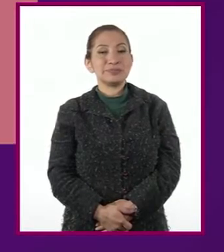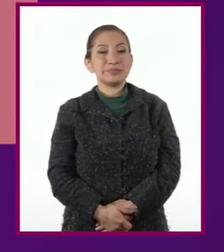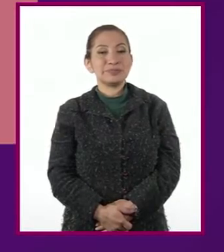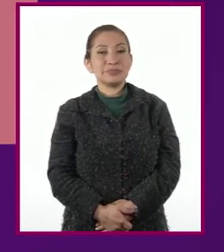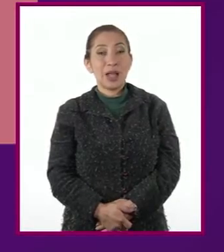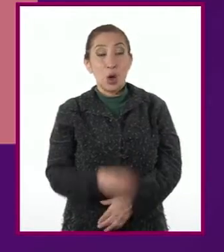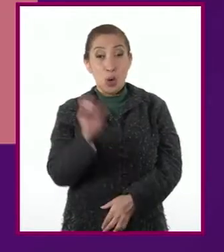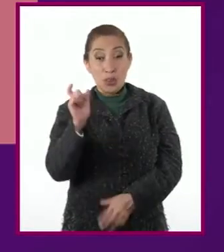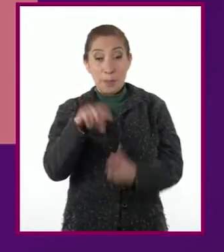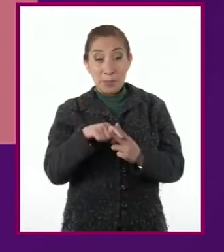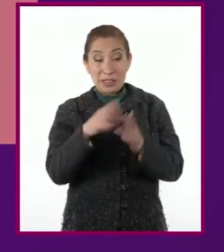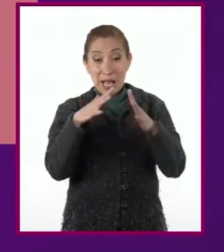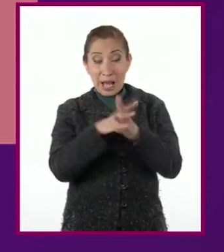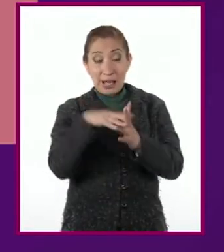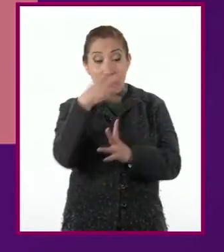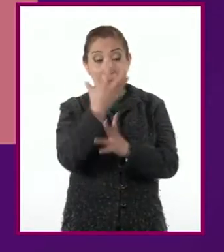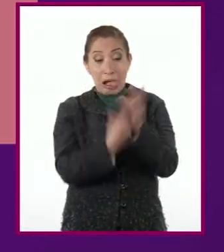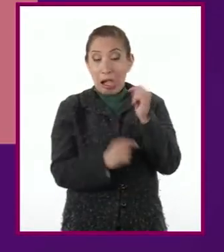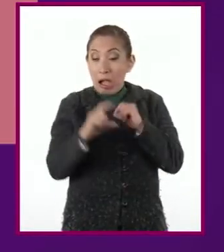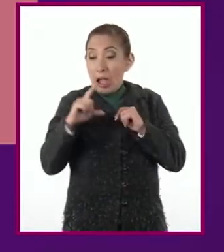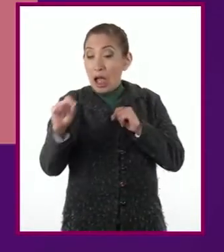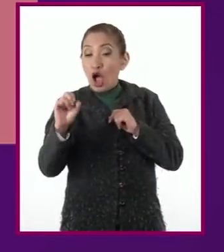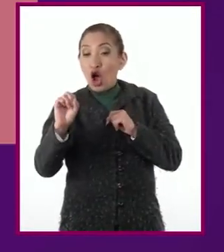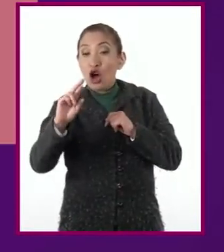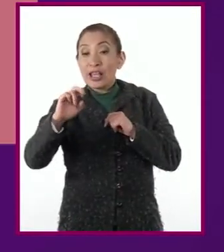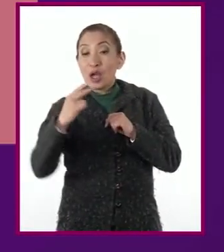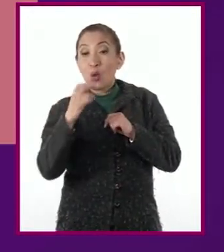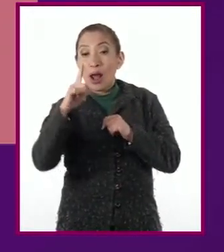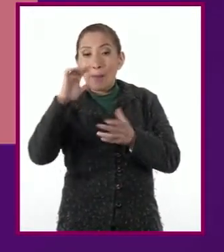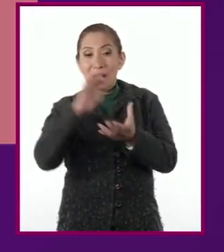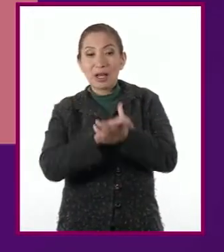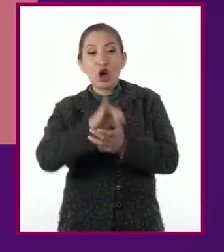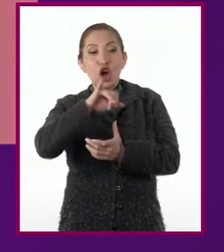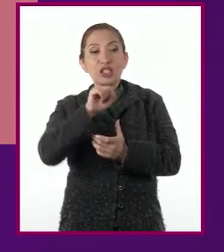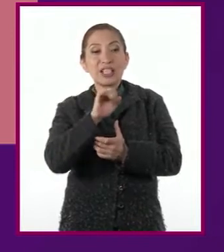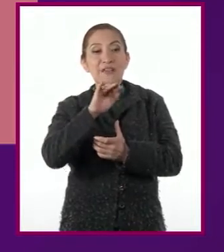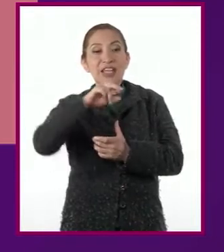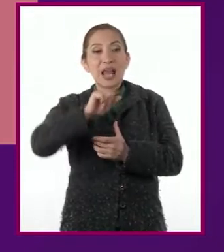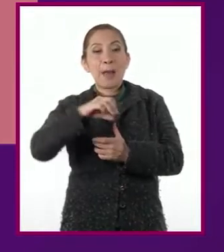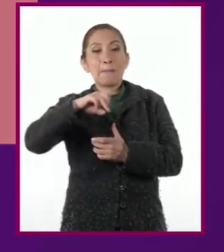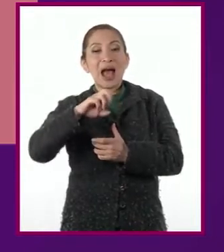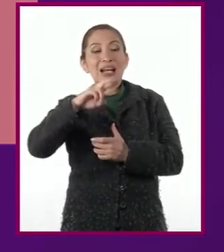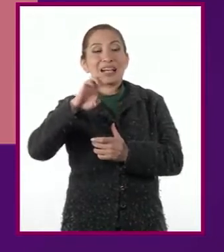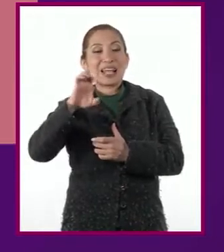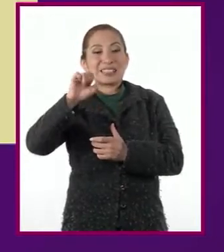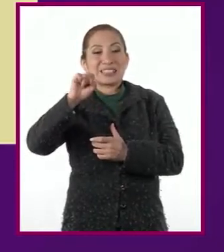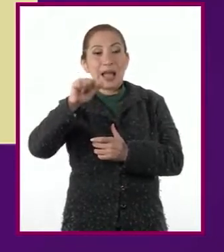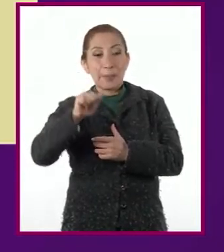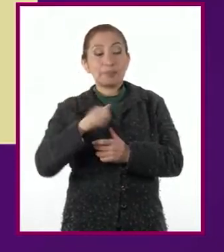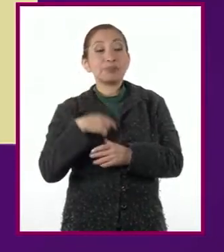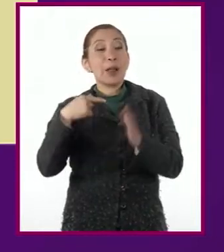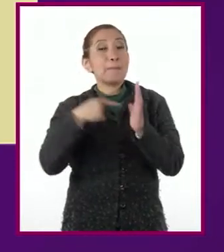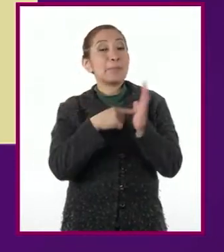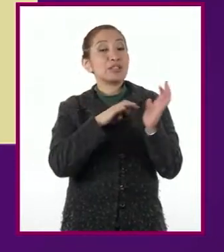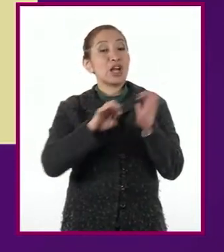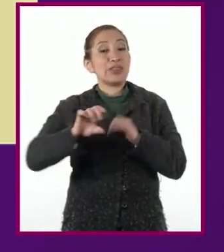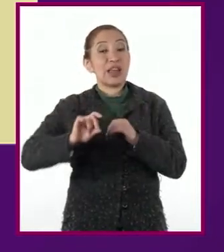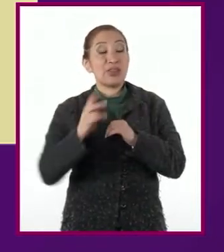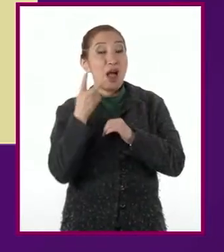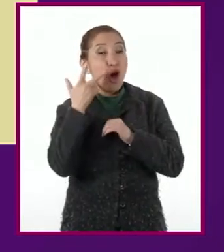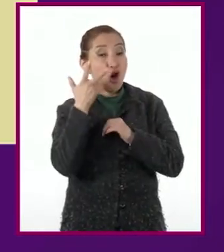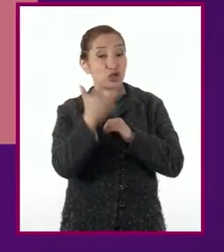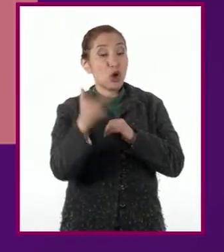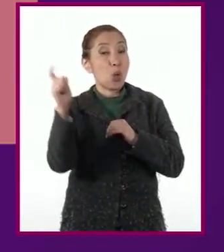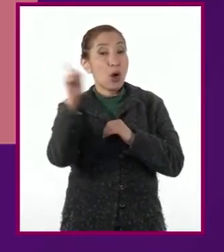En plena guerra, logró escapar brevemente a Orihuela para casarse con Josefina Manresa. Fue en